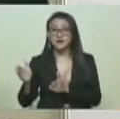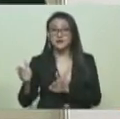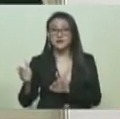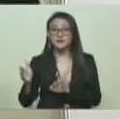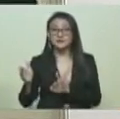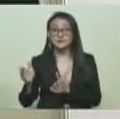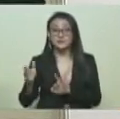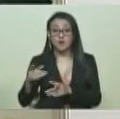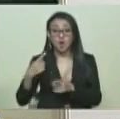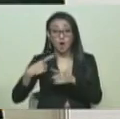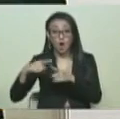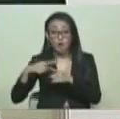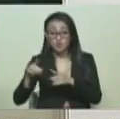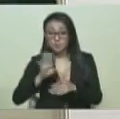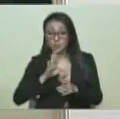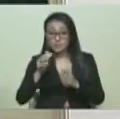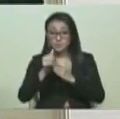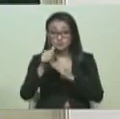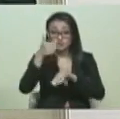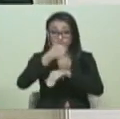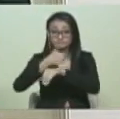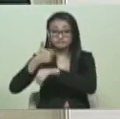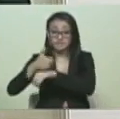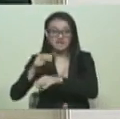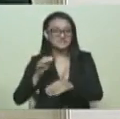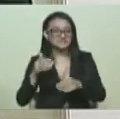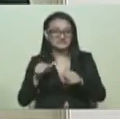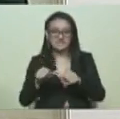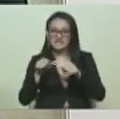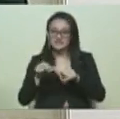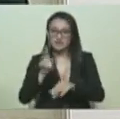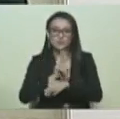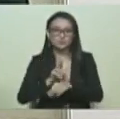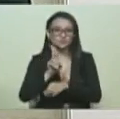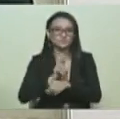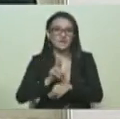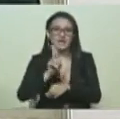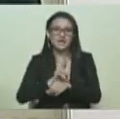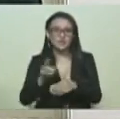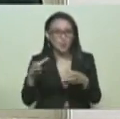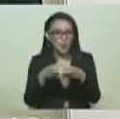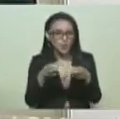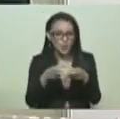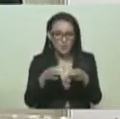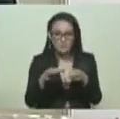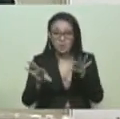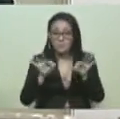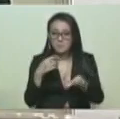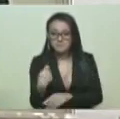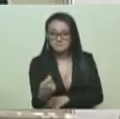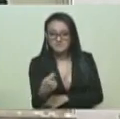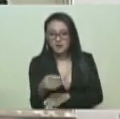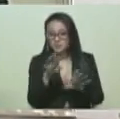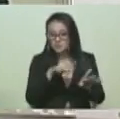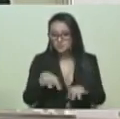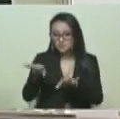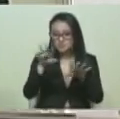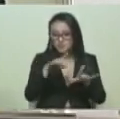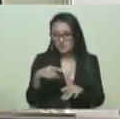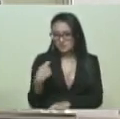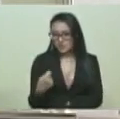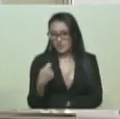propios dirigentes de la derecha que siguen utilizando, aparte de estos grupos, los manipulan, les